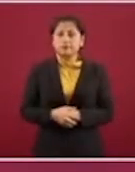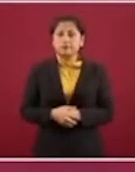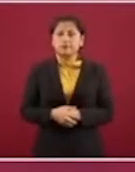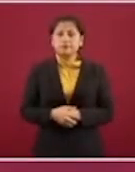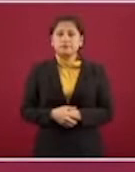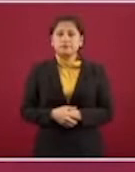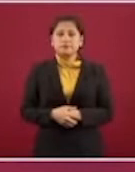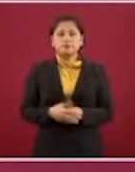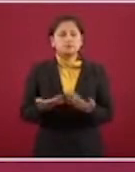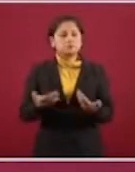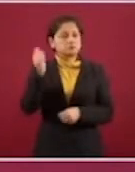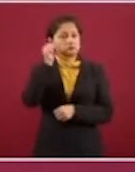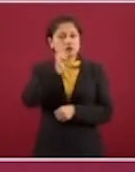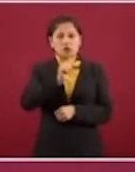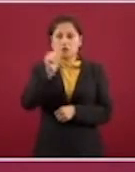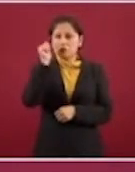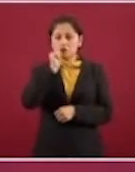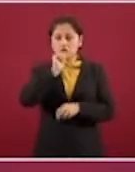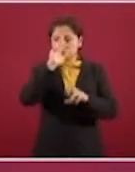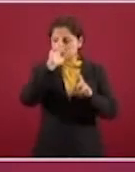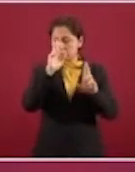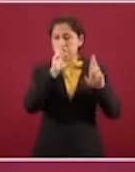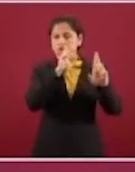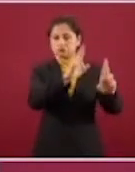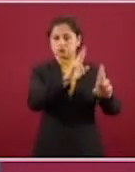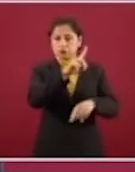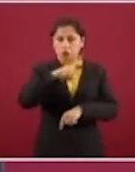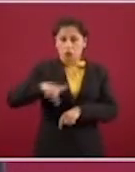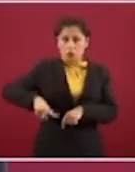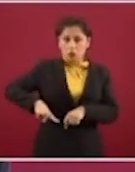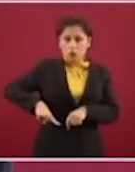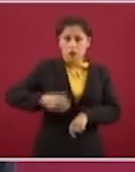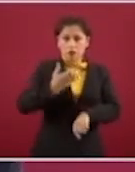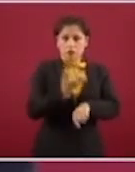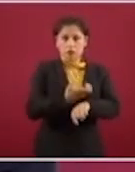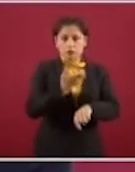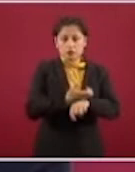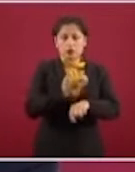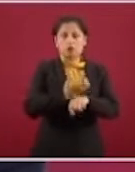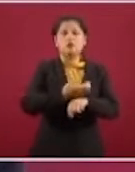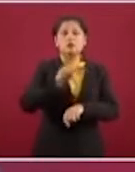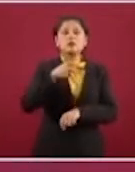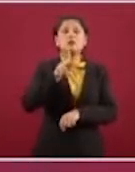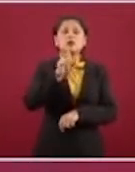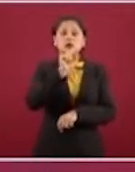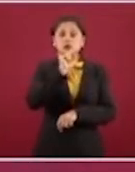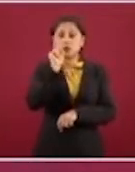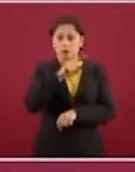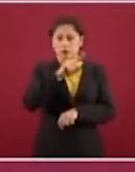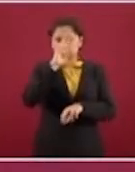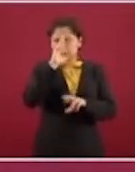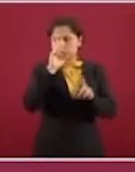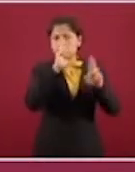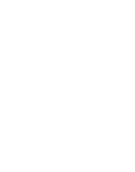y actuamos con mucho respeto al gobierno de Estados Unidos y con respeto al presidente Trump.